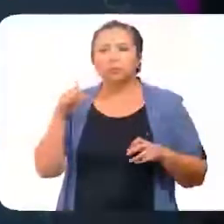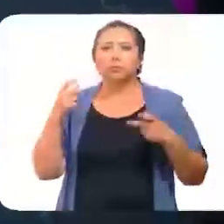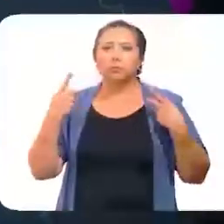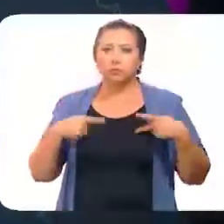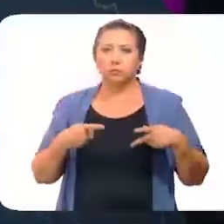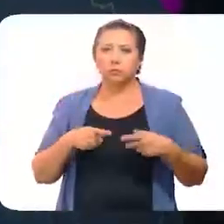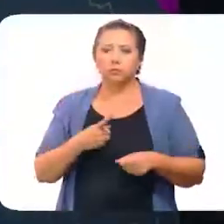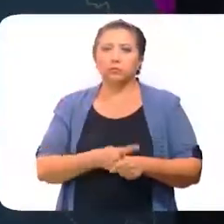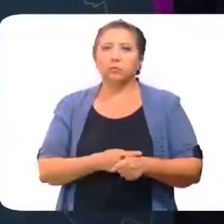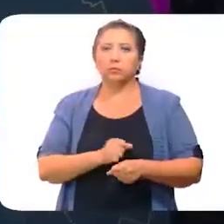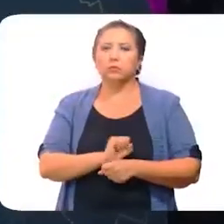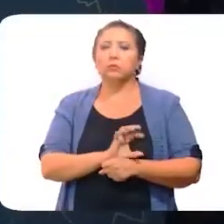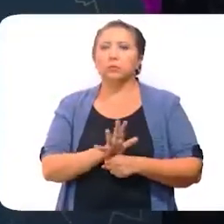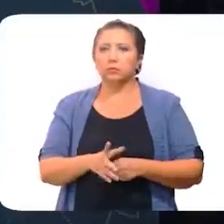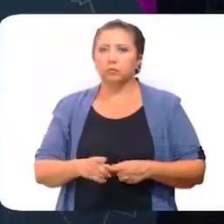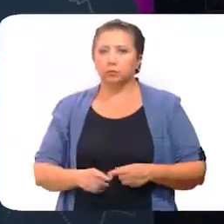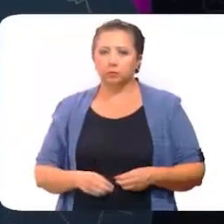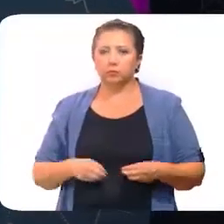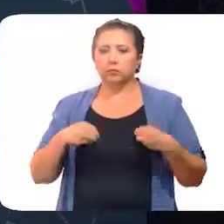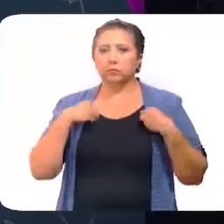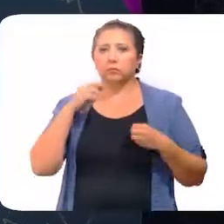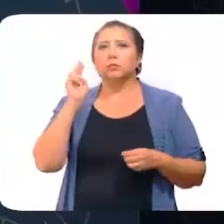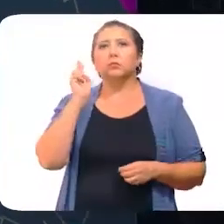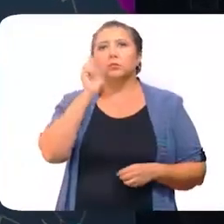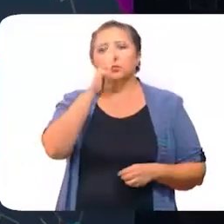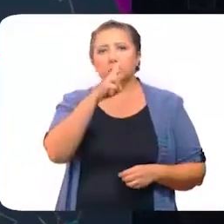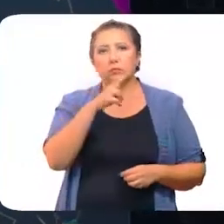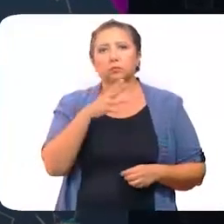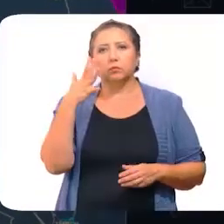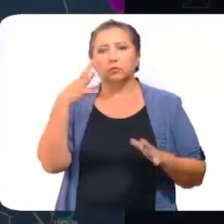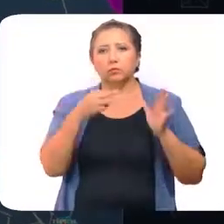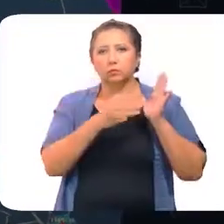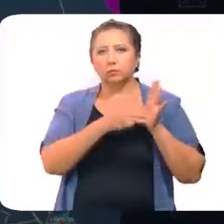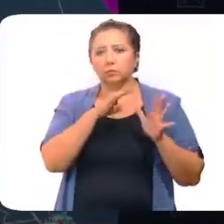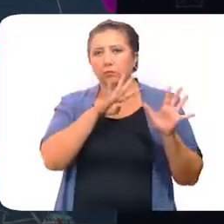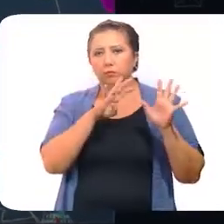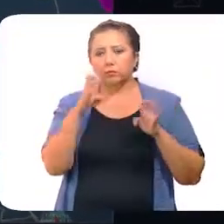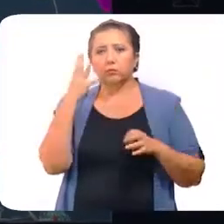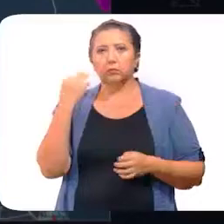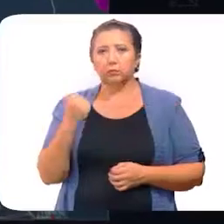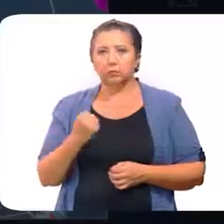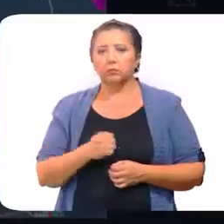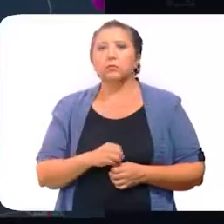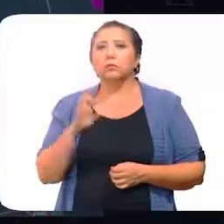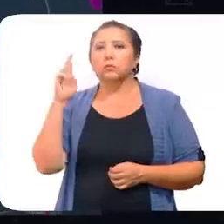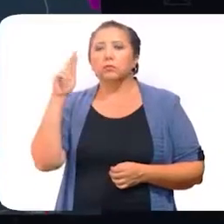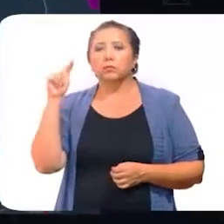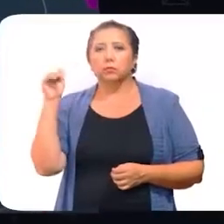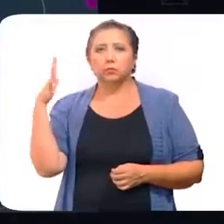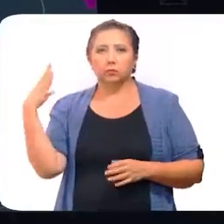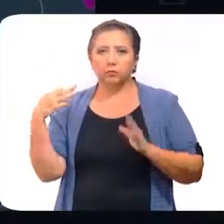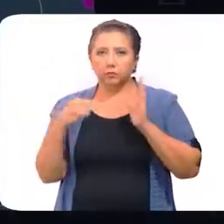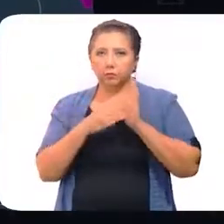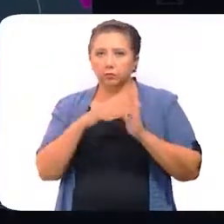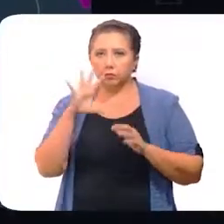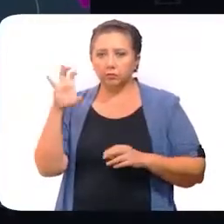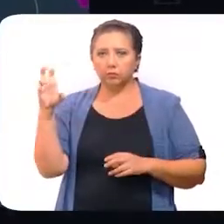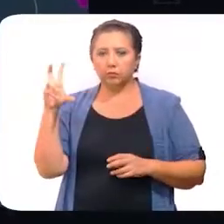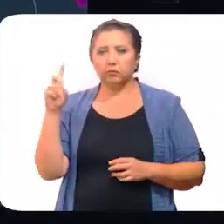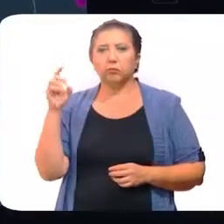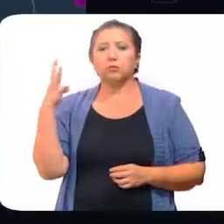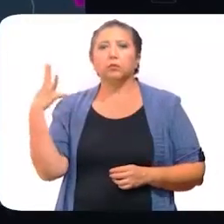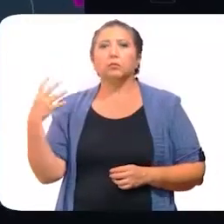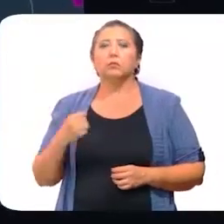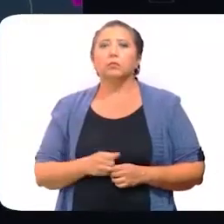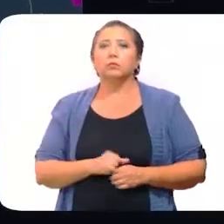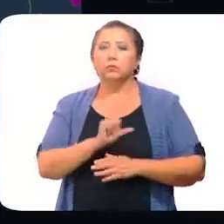personas contagiadas de coronavirus, que viven en la zona norte 5,909, en la zona oriente